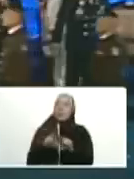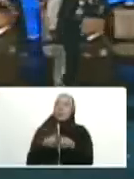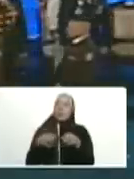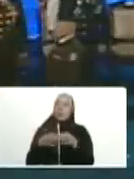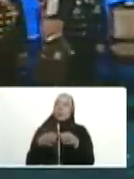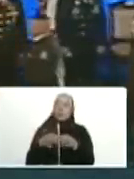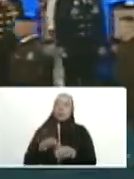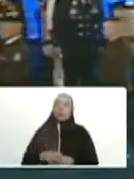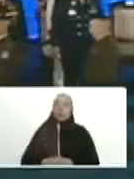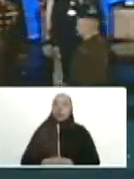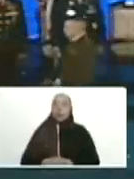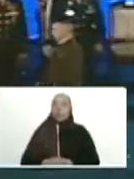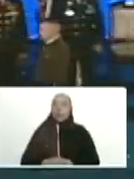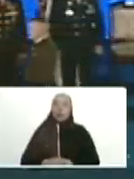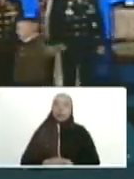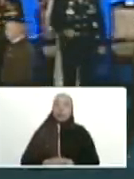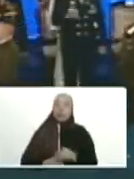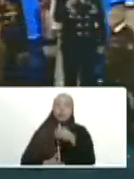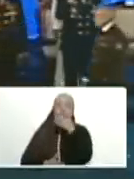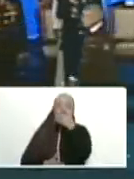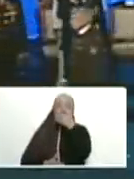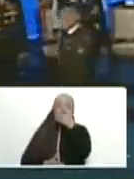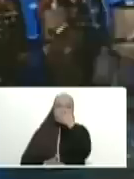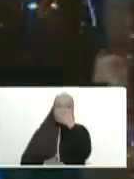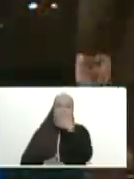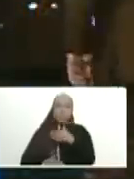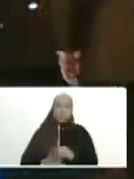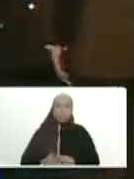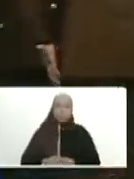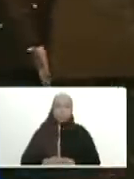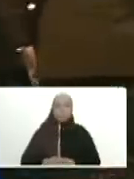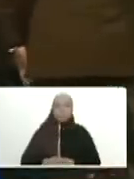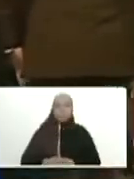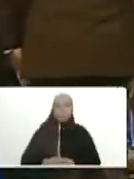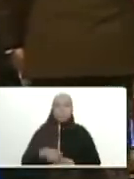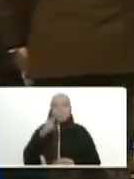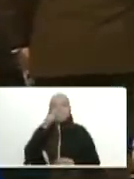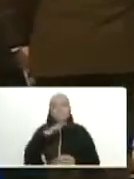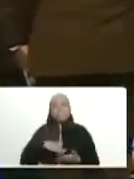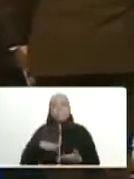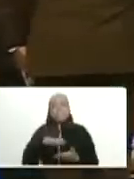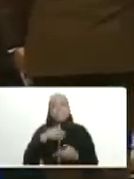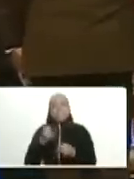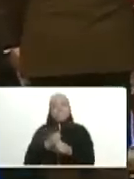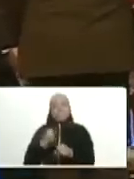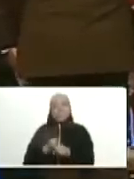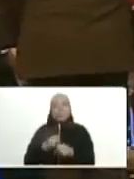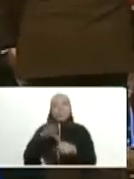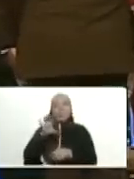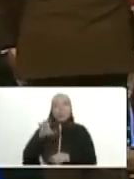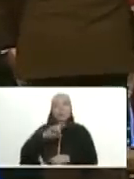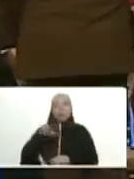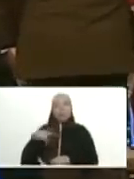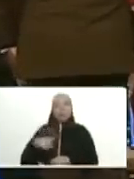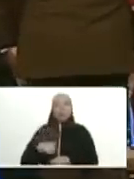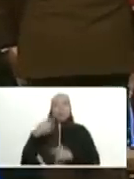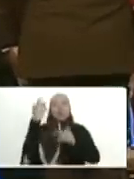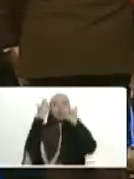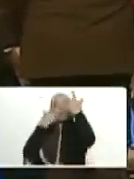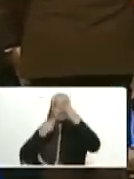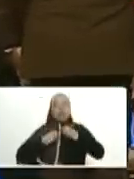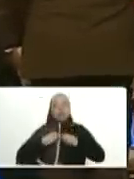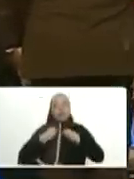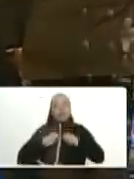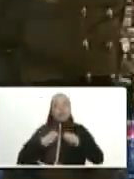unión cívico-militar que debe ir consolidándose en la función del pueblo en armas de la patria desde la República. Chávez vive.